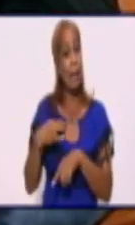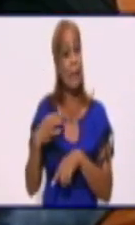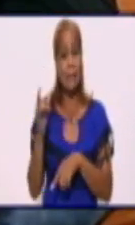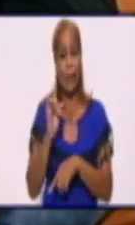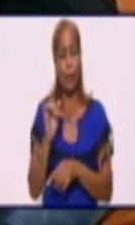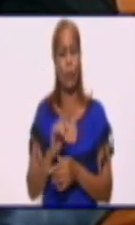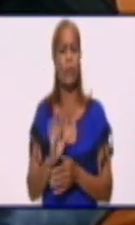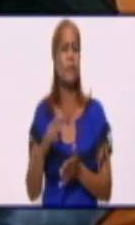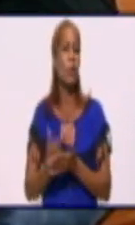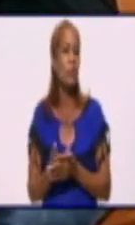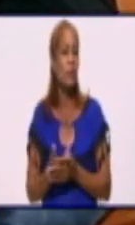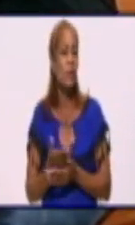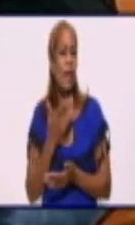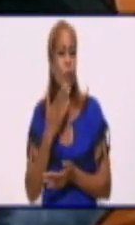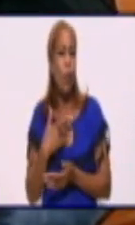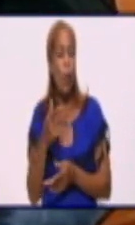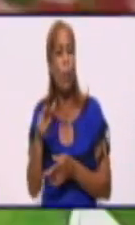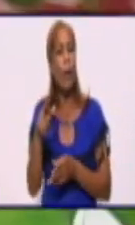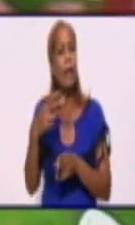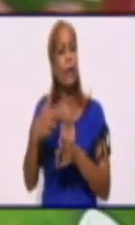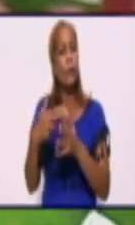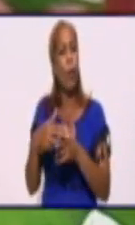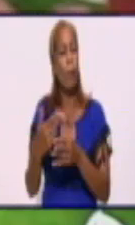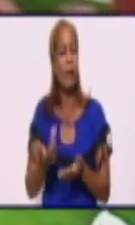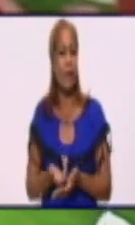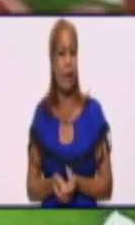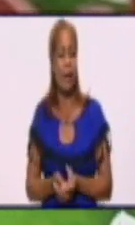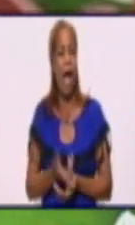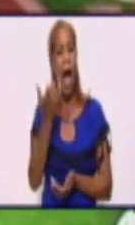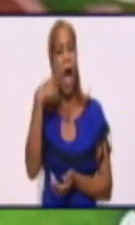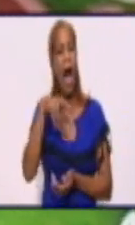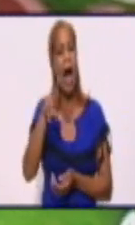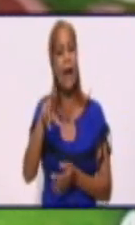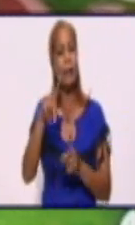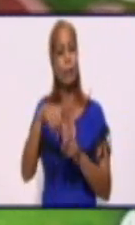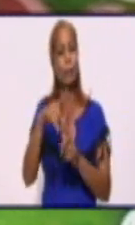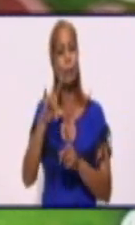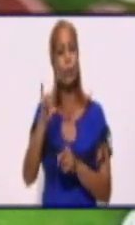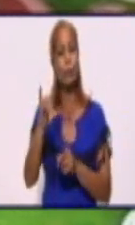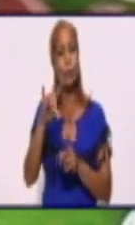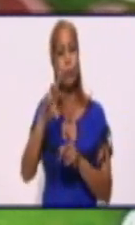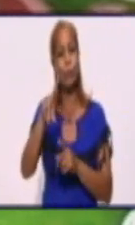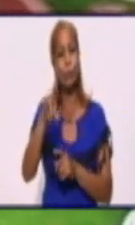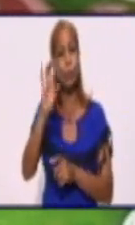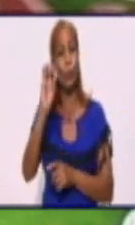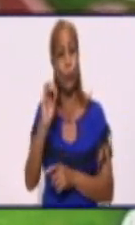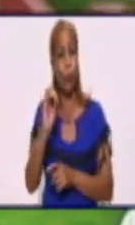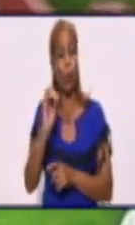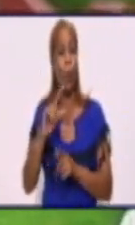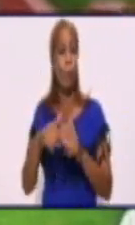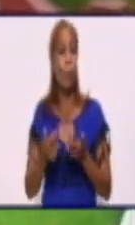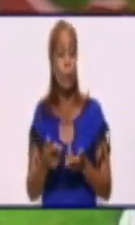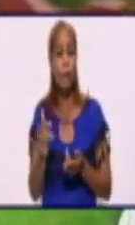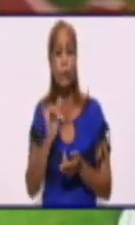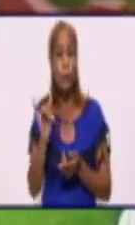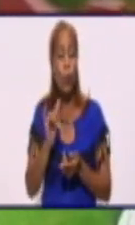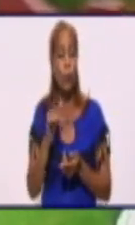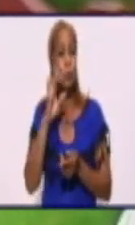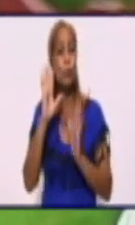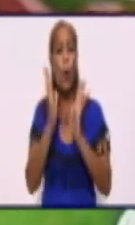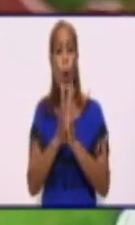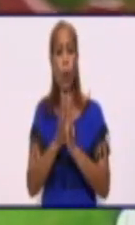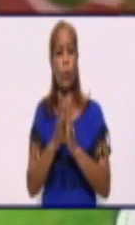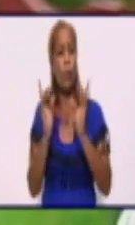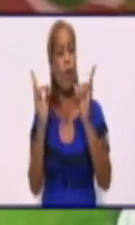nombre tuyo? Dime. Arturo Lai, amigo. Arturo Lai. Arturito. Yo me muevo en las redes sociales. Ya.